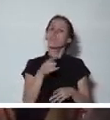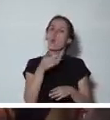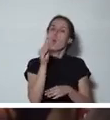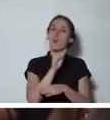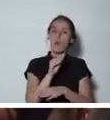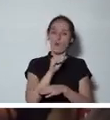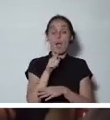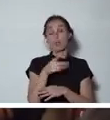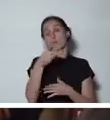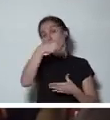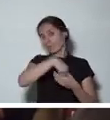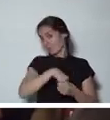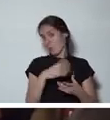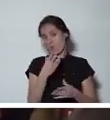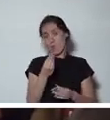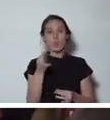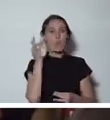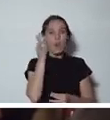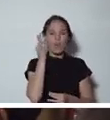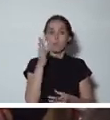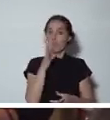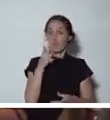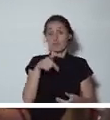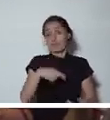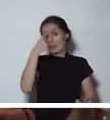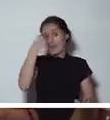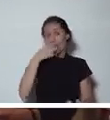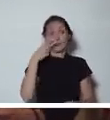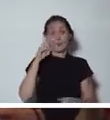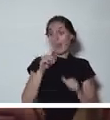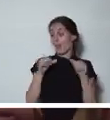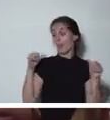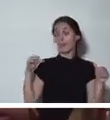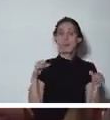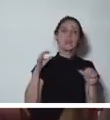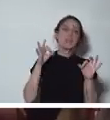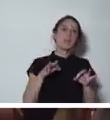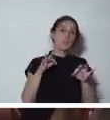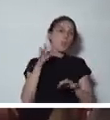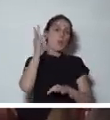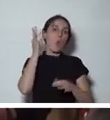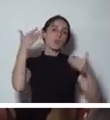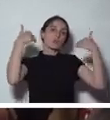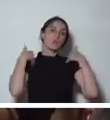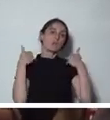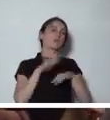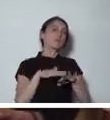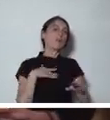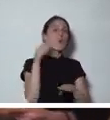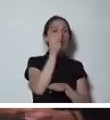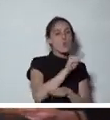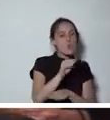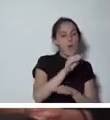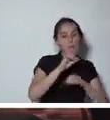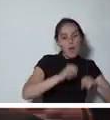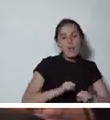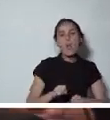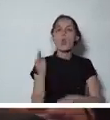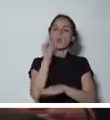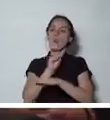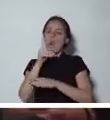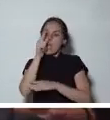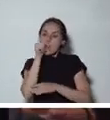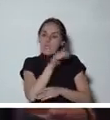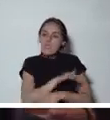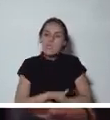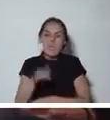mujeres por supuesto haciendo trabajos de cuidados con personas mayores con niños y niñas con personas con distintas discapacidades